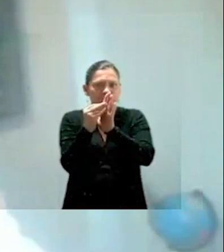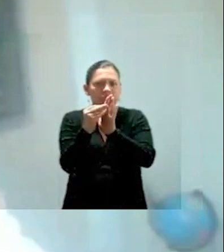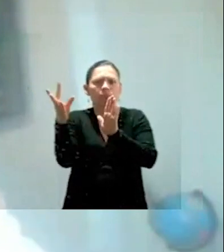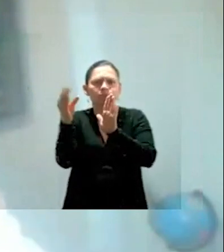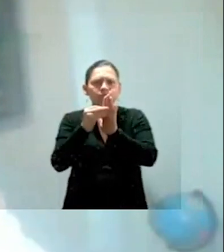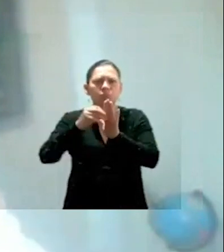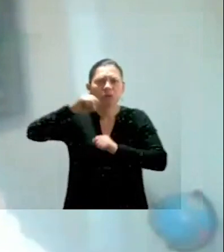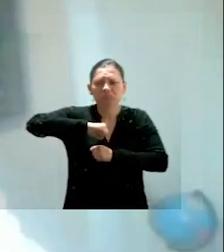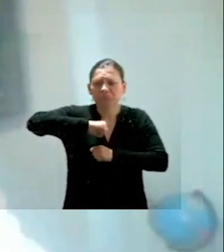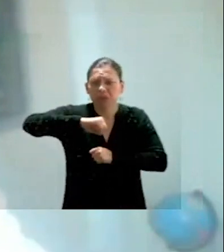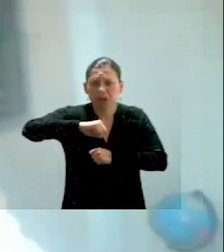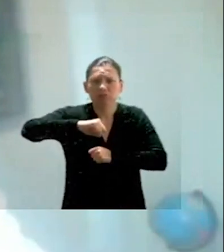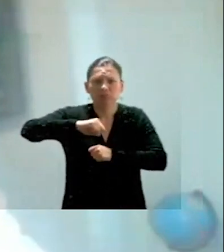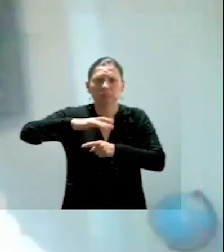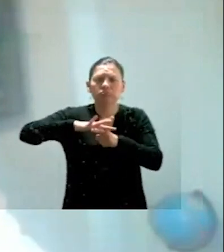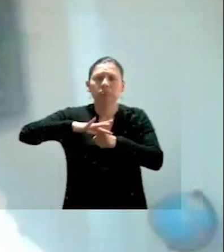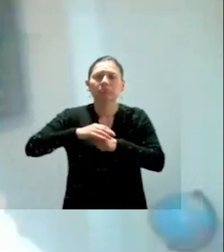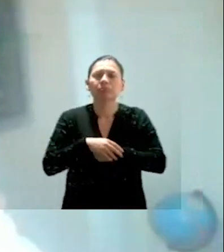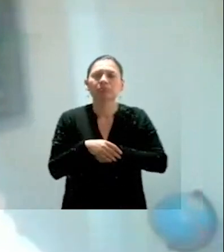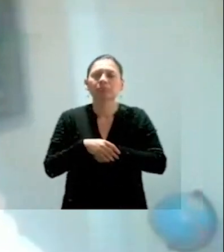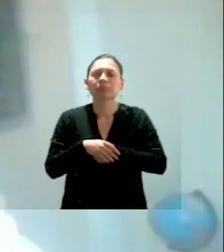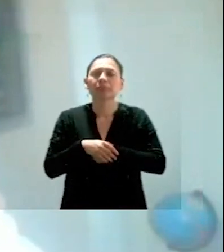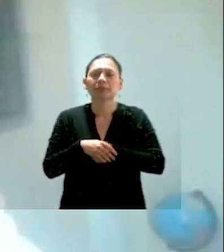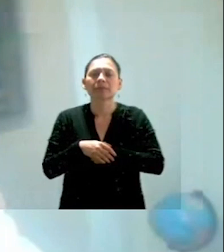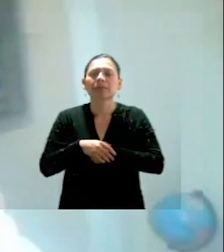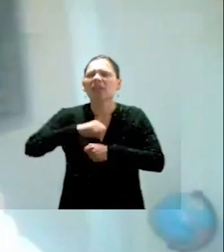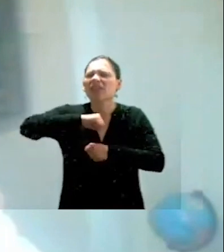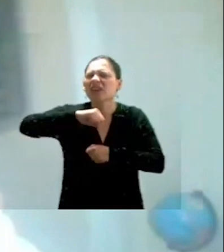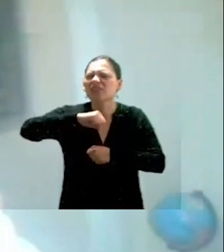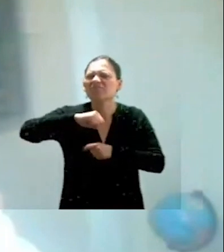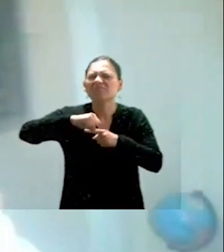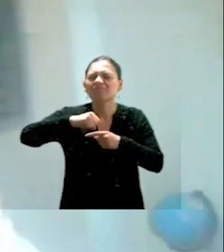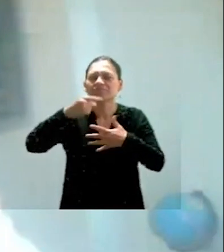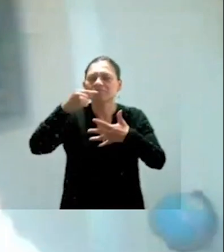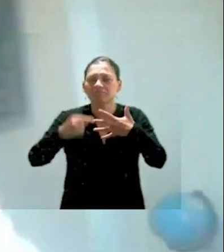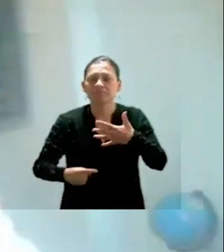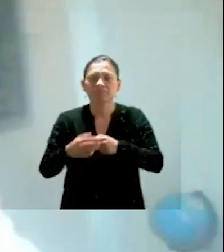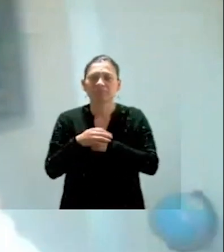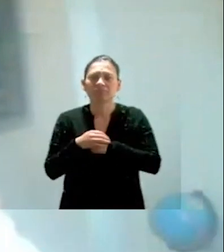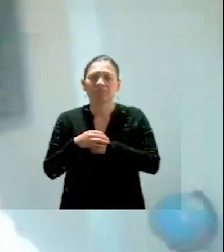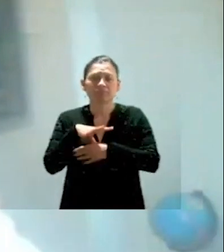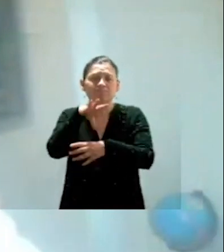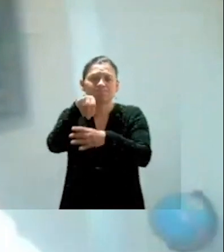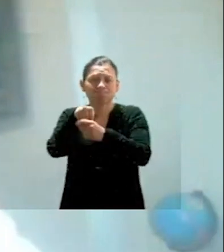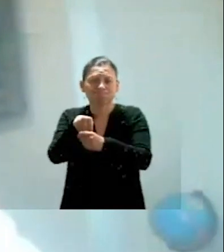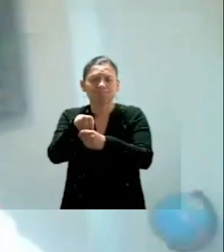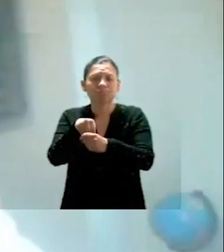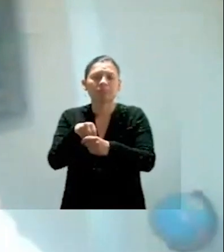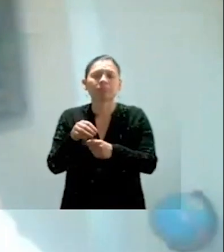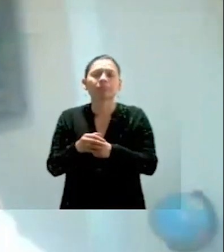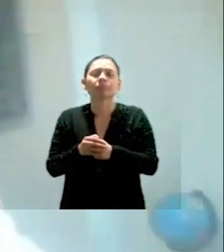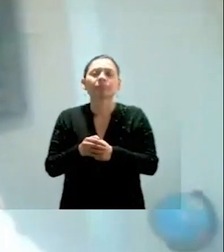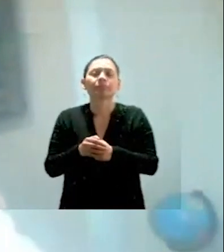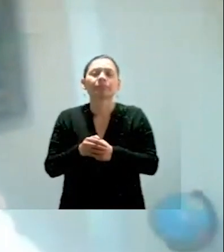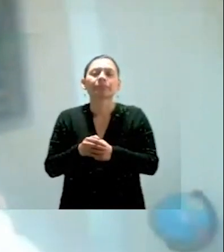amparar condiciones específicas de grupos muchas veces vulnerables